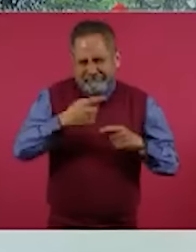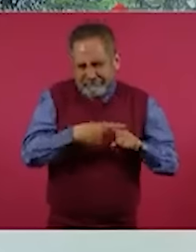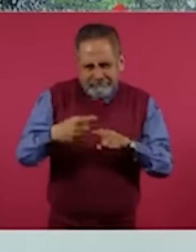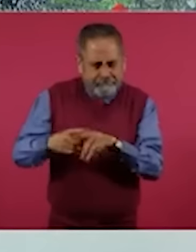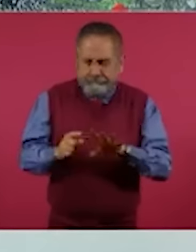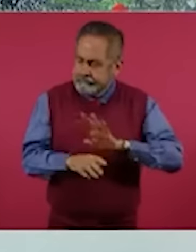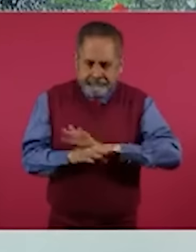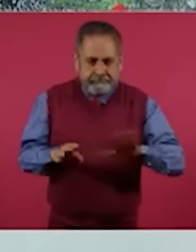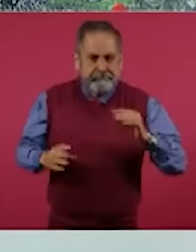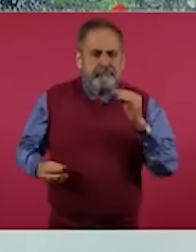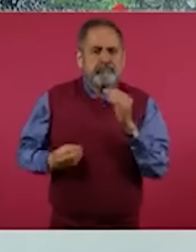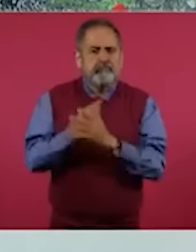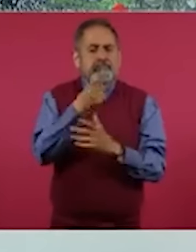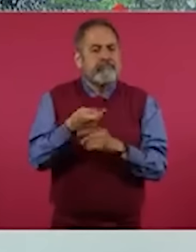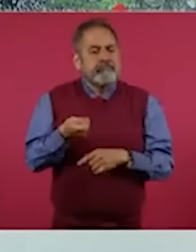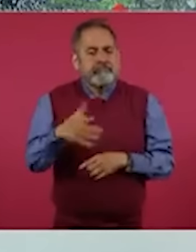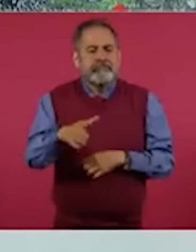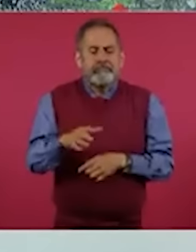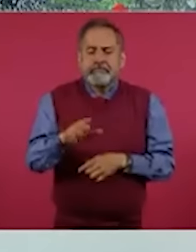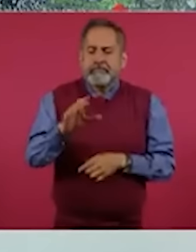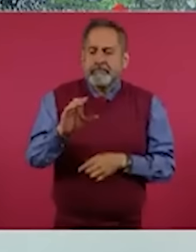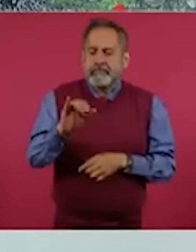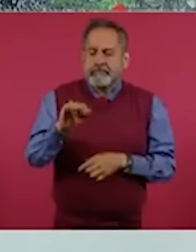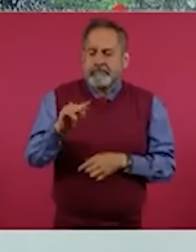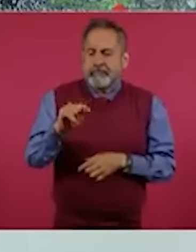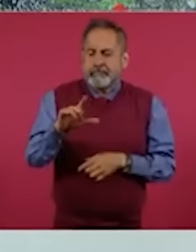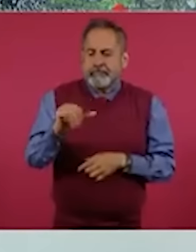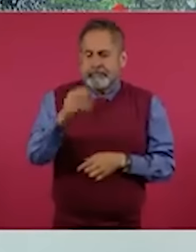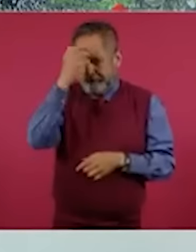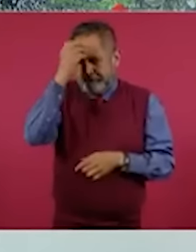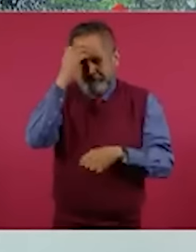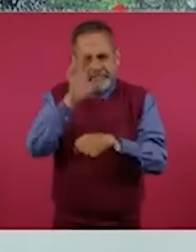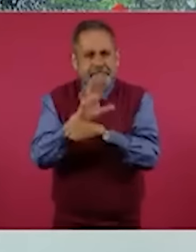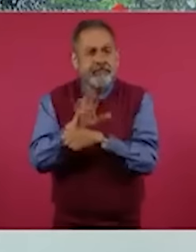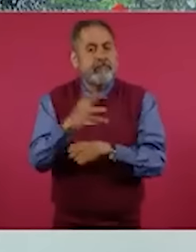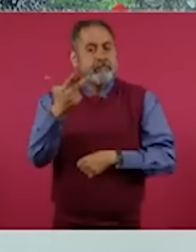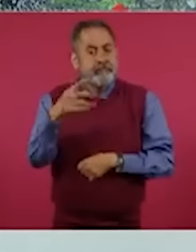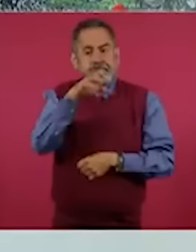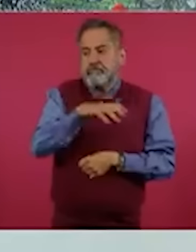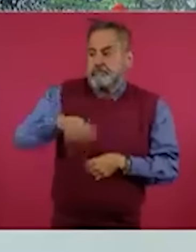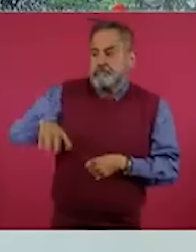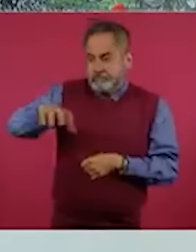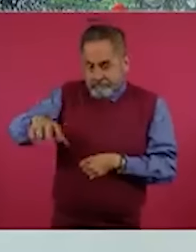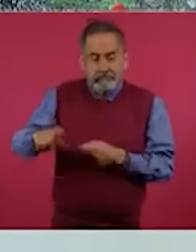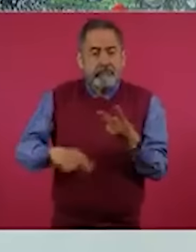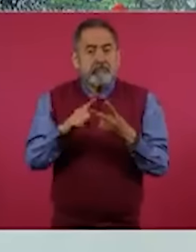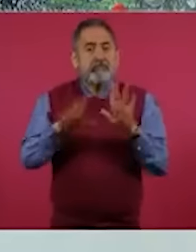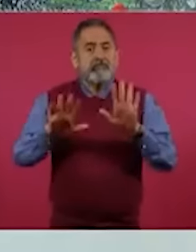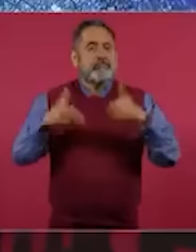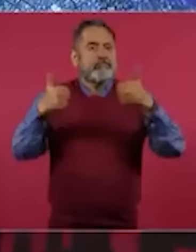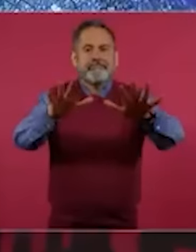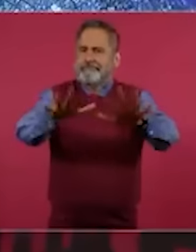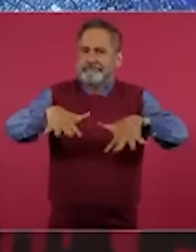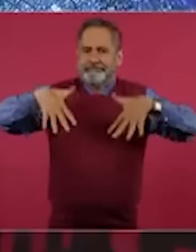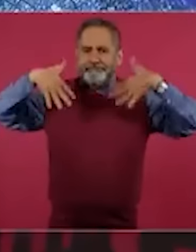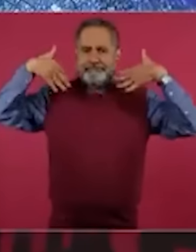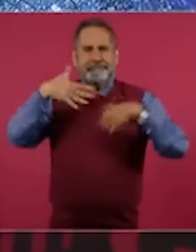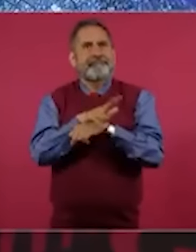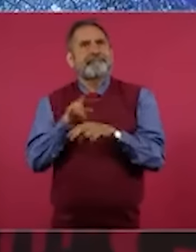nueva Cineteca Chapultepec. 8 salas, un cine al aire libre y algo que es